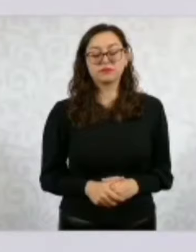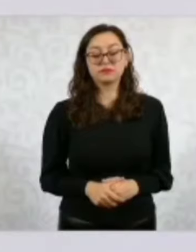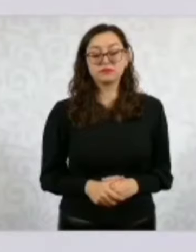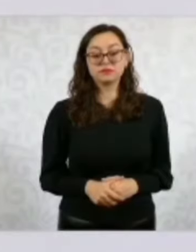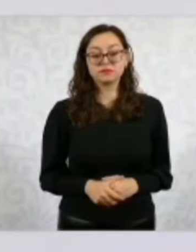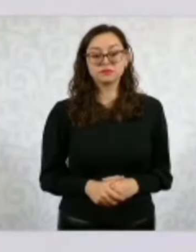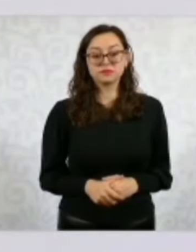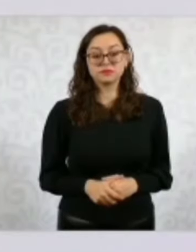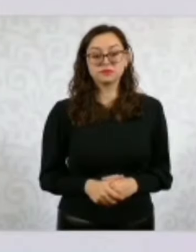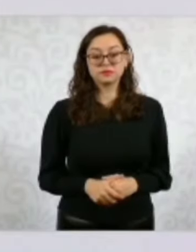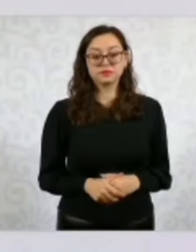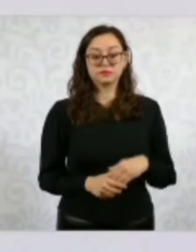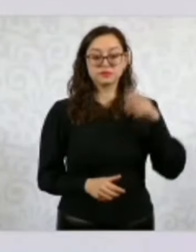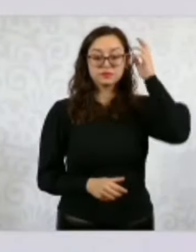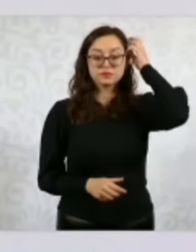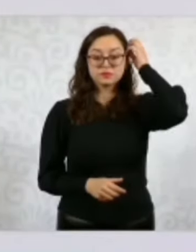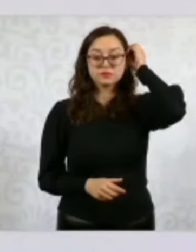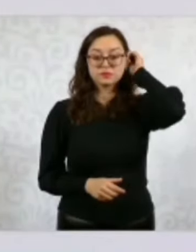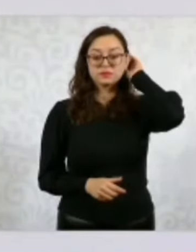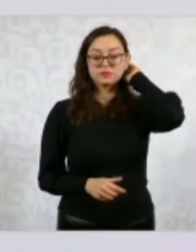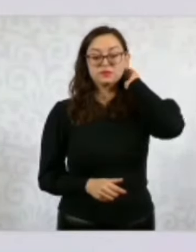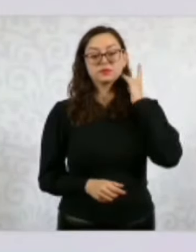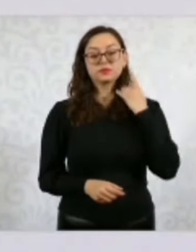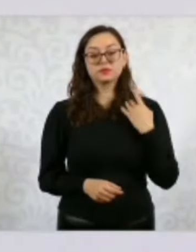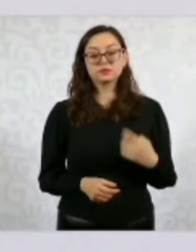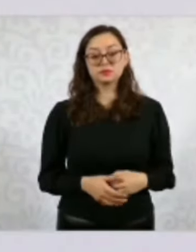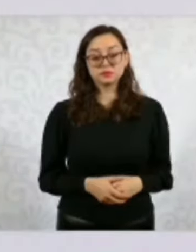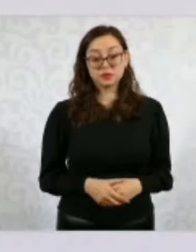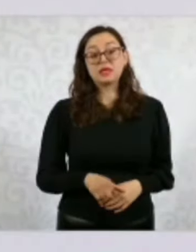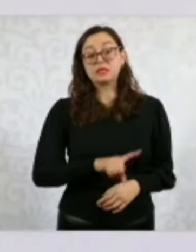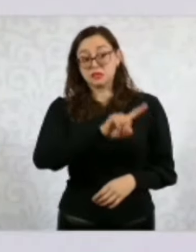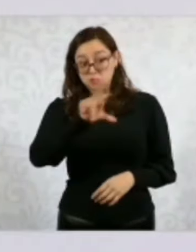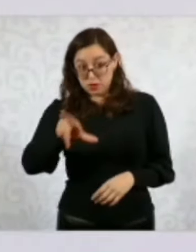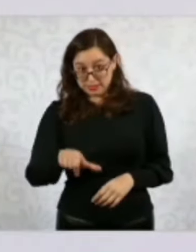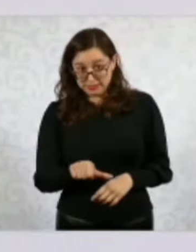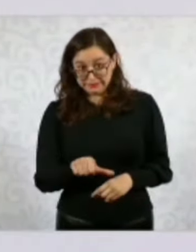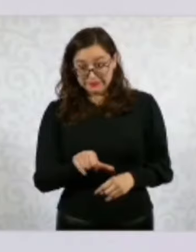El otro asunto es el de los procesos penales.